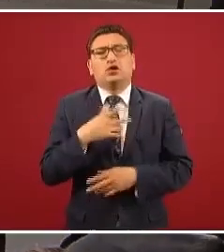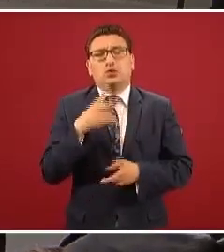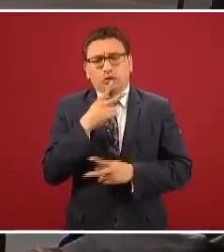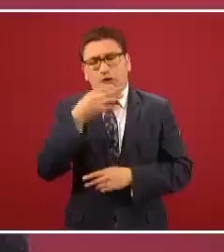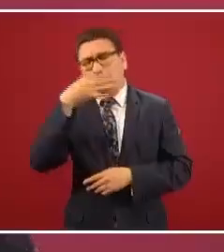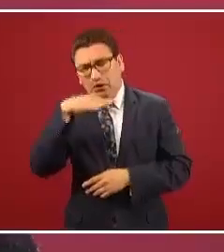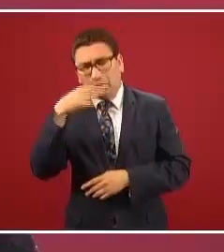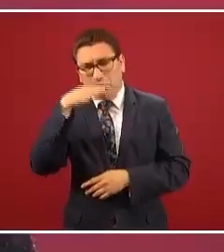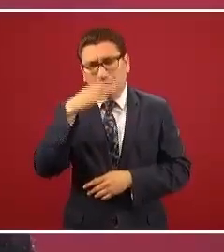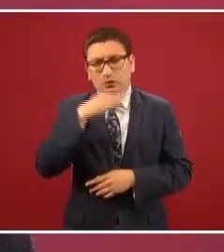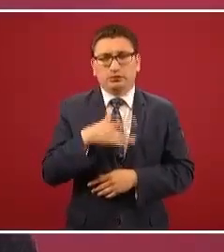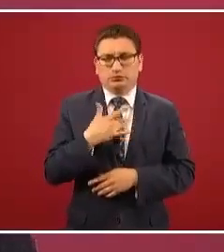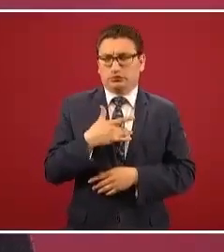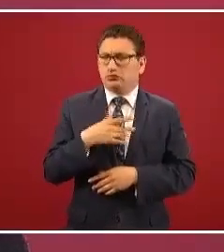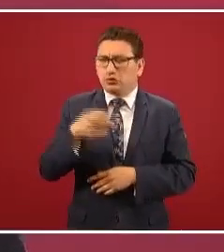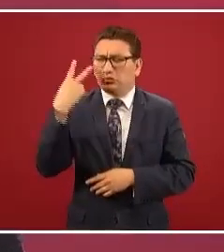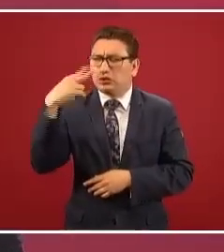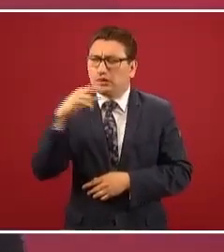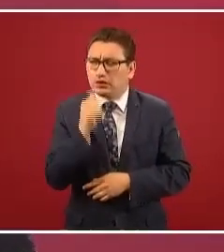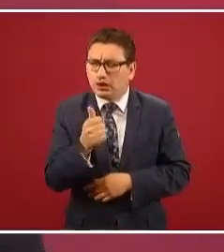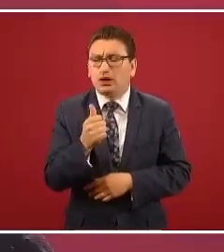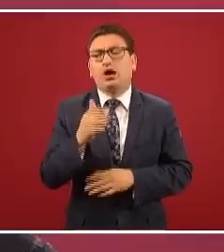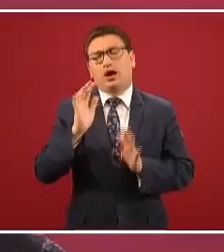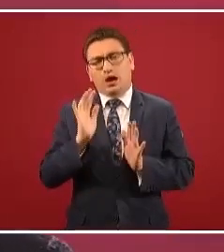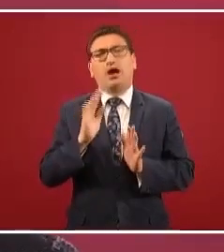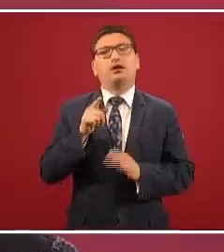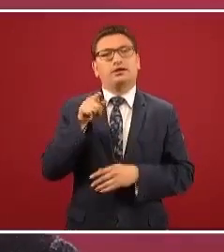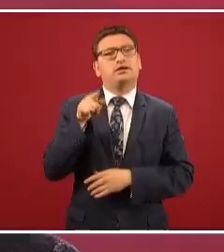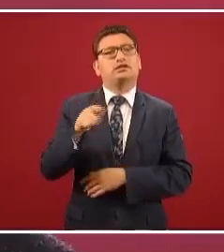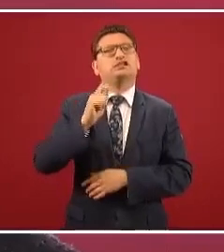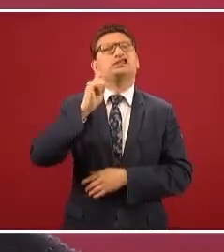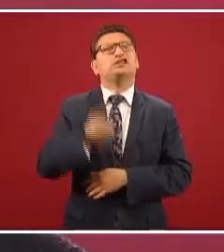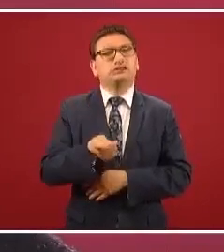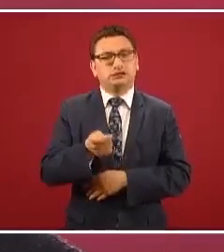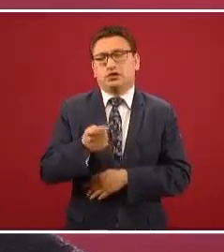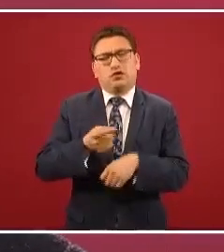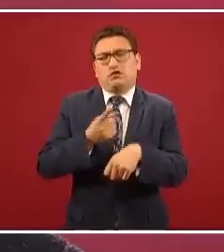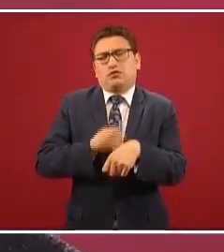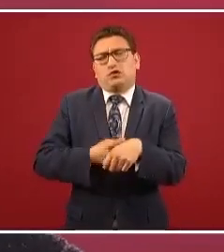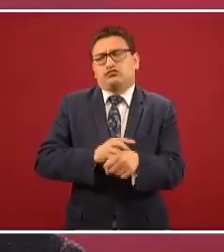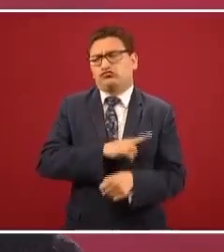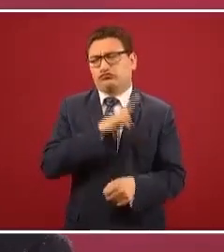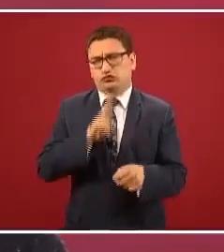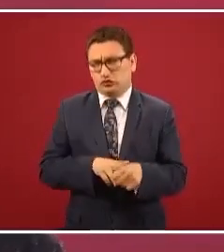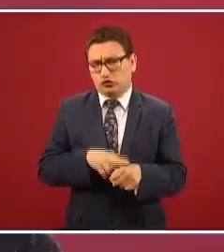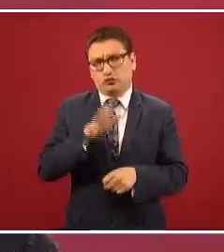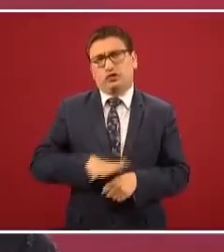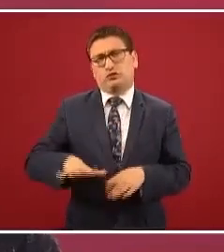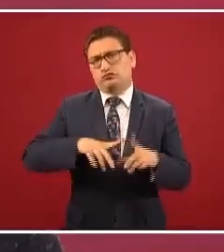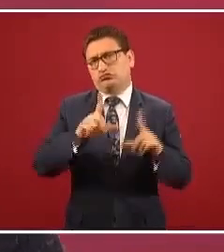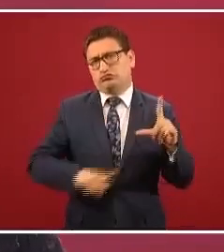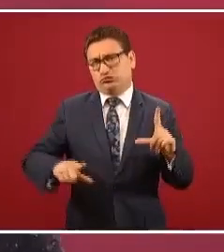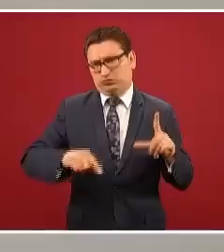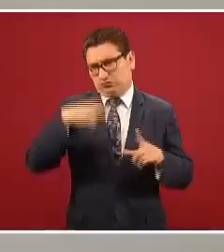pero no tuvieran el antecedente de viaje, hasta el momento deben ser considerados una enfermedad respiratoria del territorio